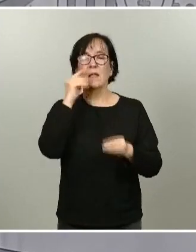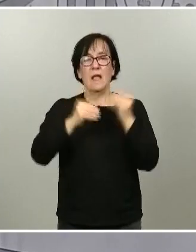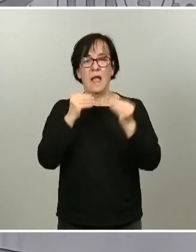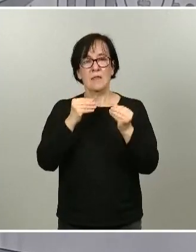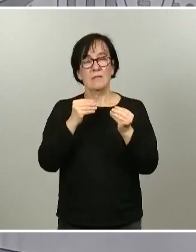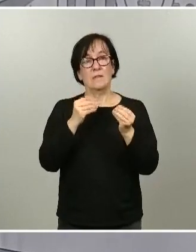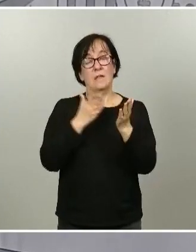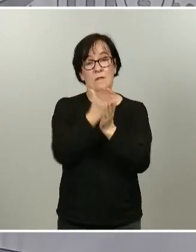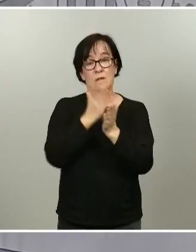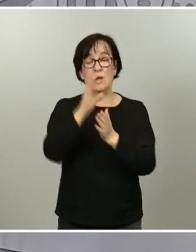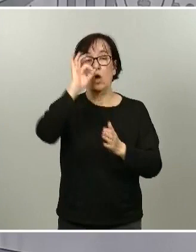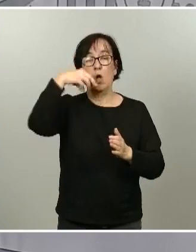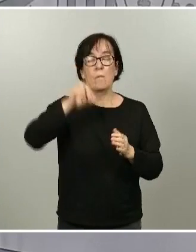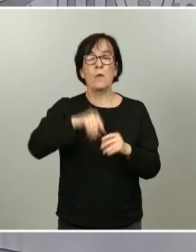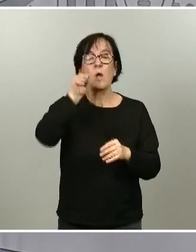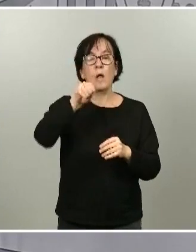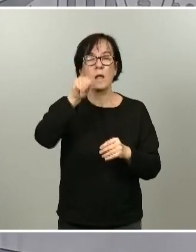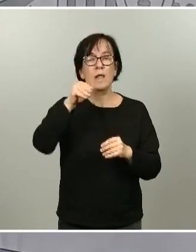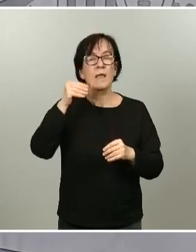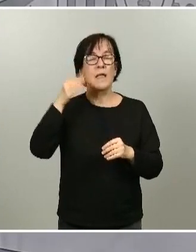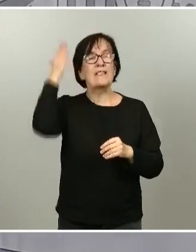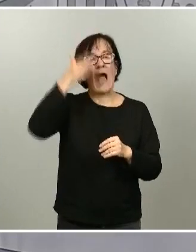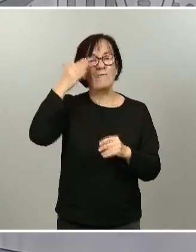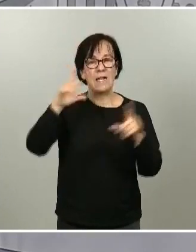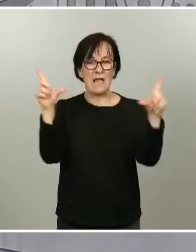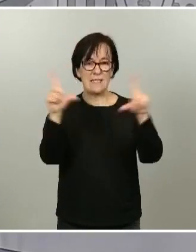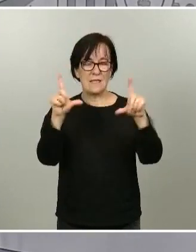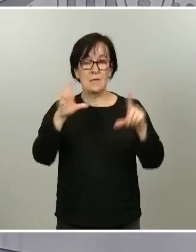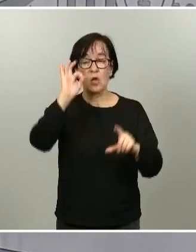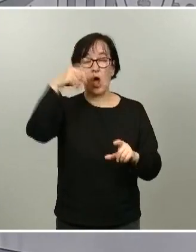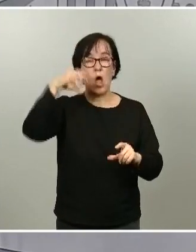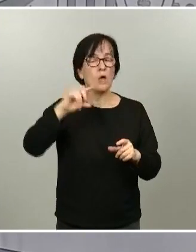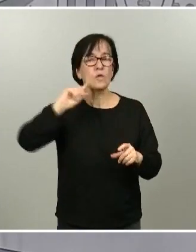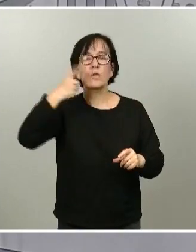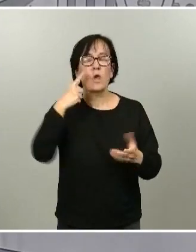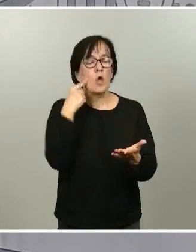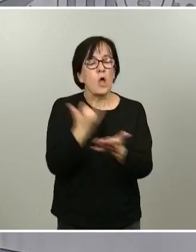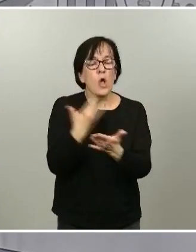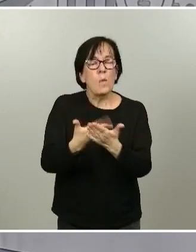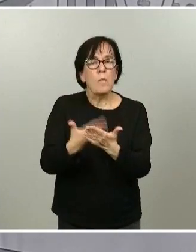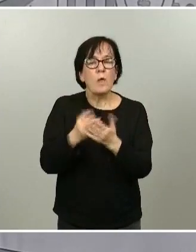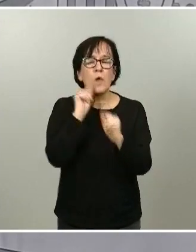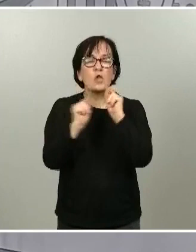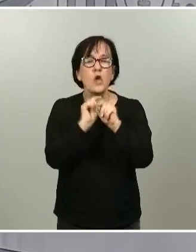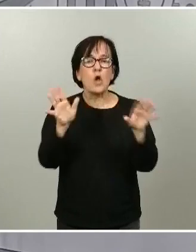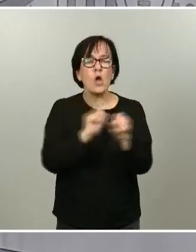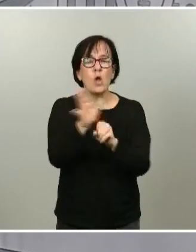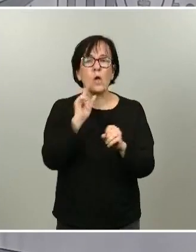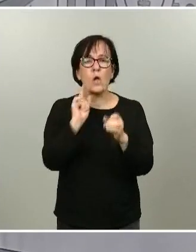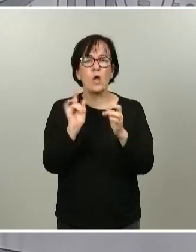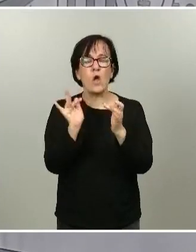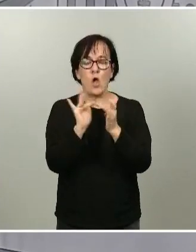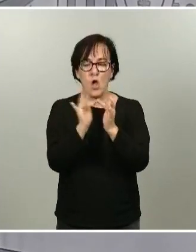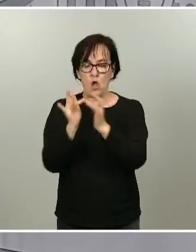La OMS. Pregunta, por ejemplo, Navarra Televisión. La OMS no encuentra pruebas de contagio de coronavirus por contacto con objetos.